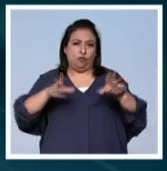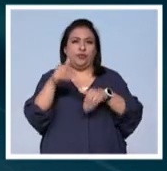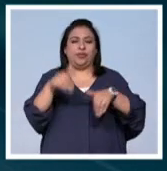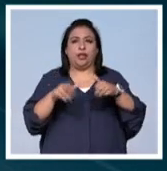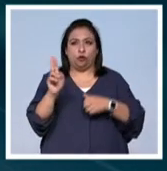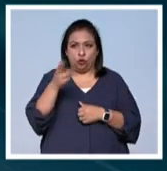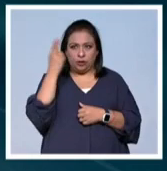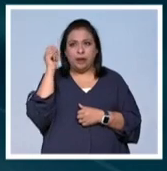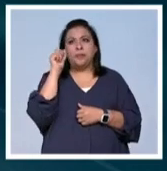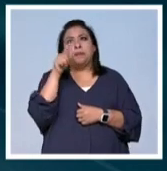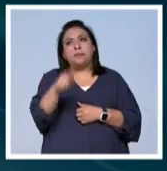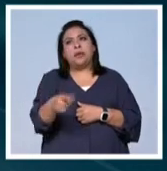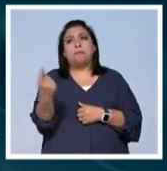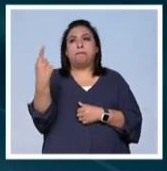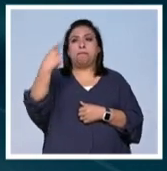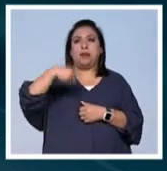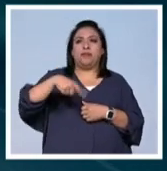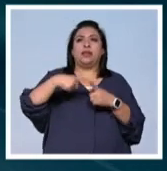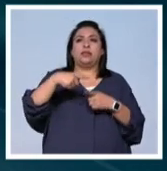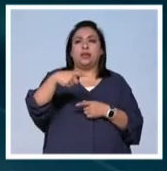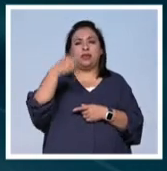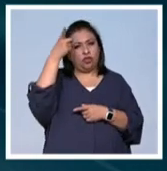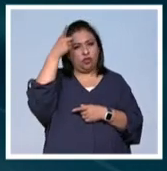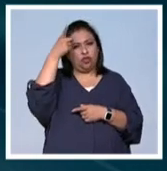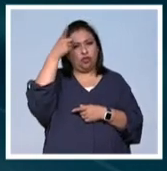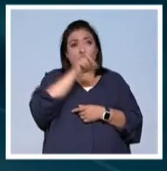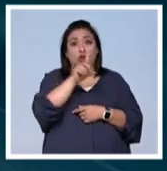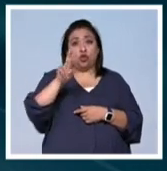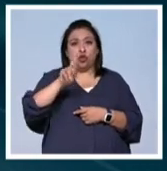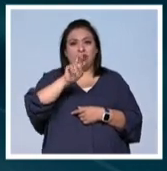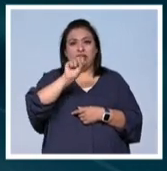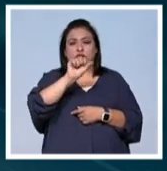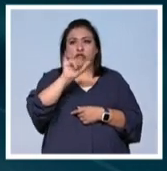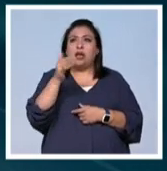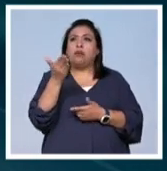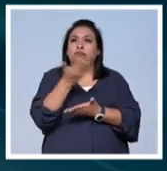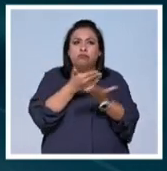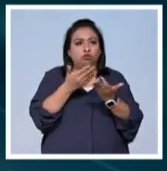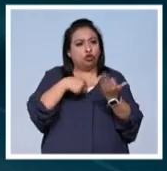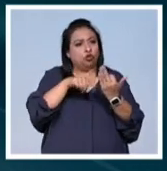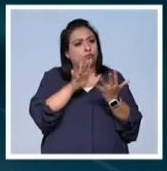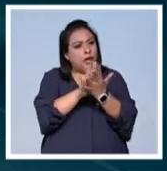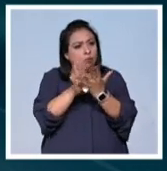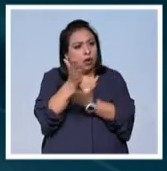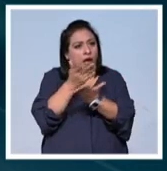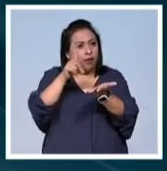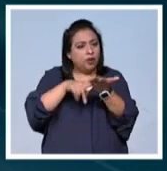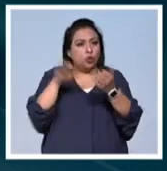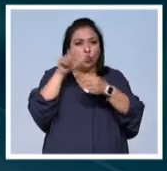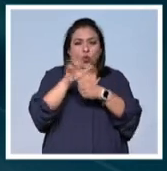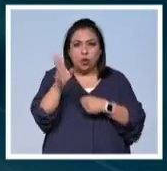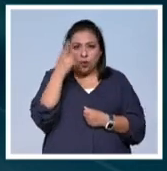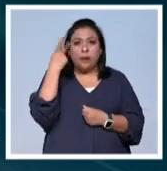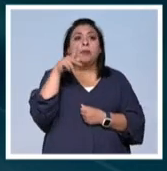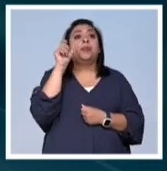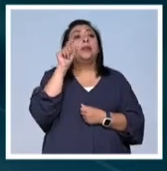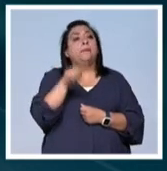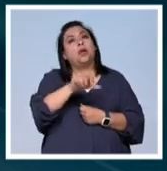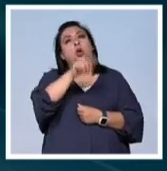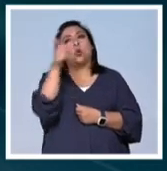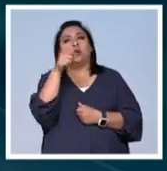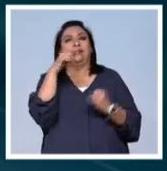y las indicaciones que nos ha dado la doctora Rosa belgranes colaboremos entre nosotros dentro de cultura UNAM pero también con